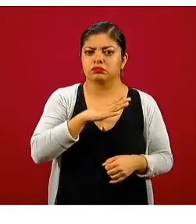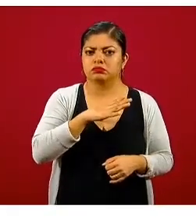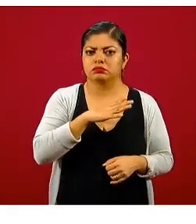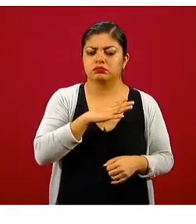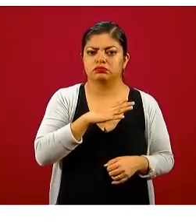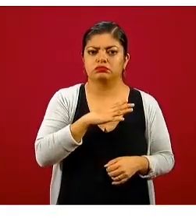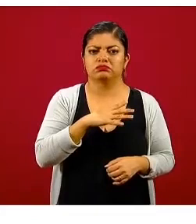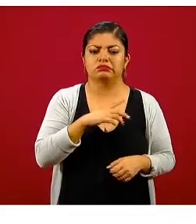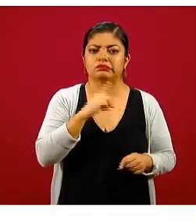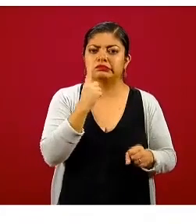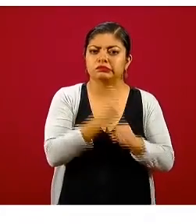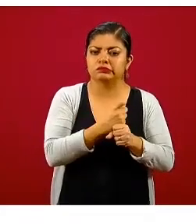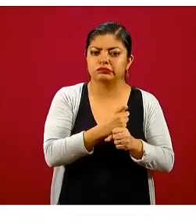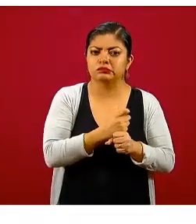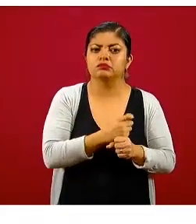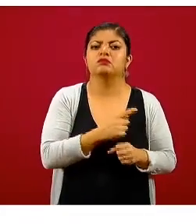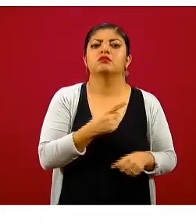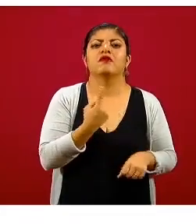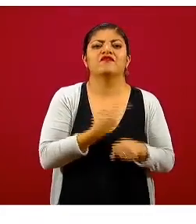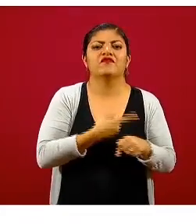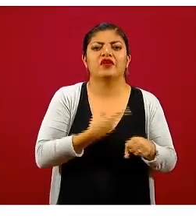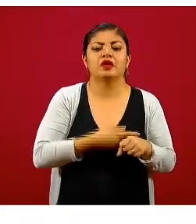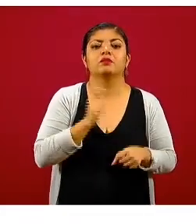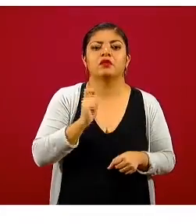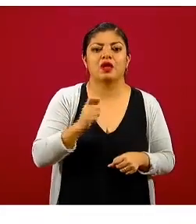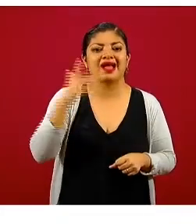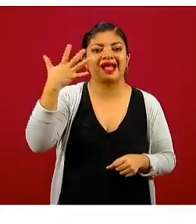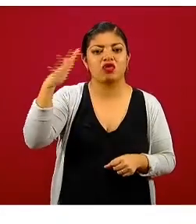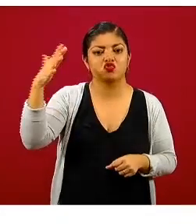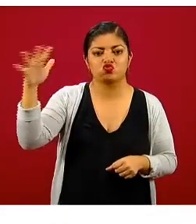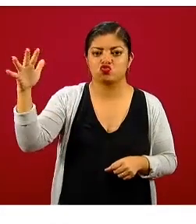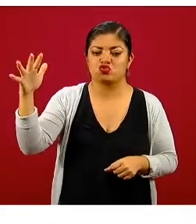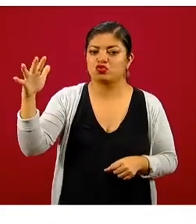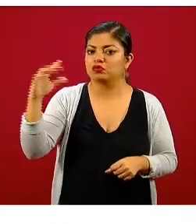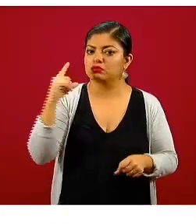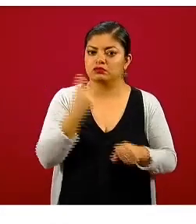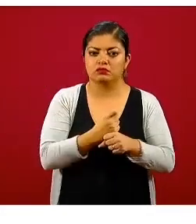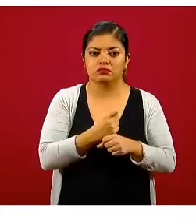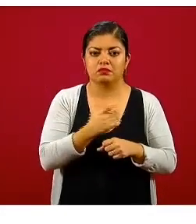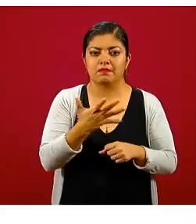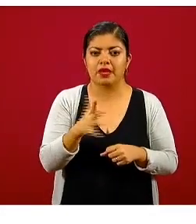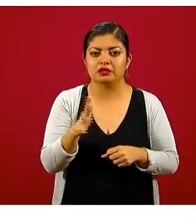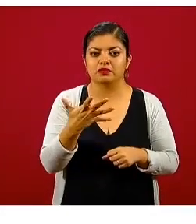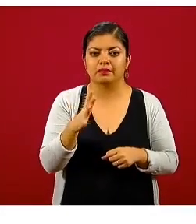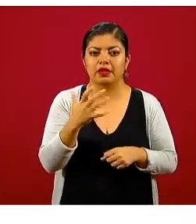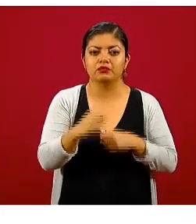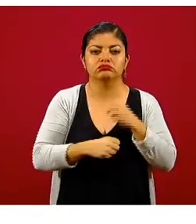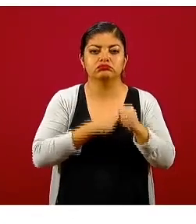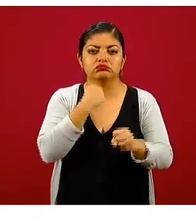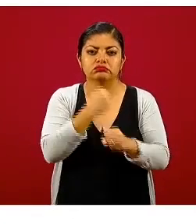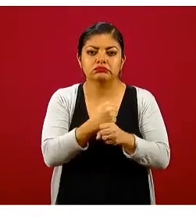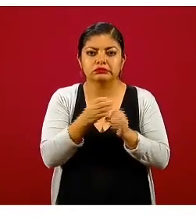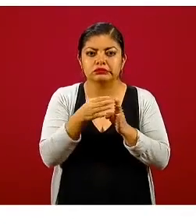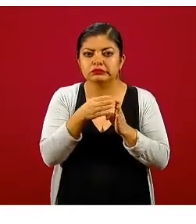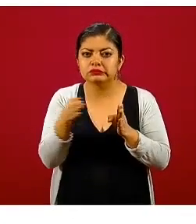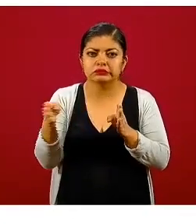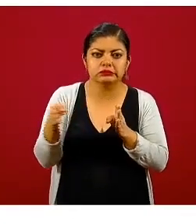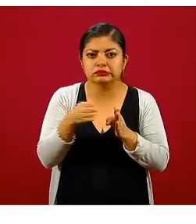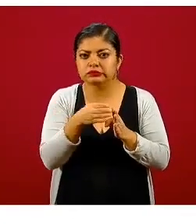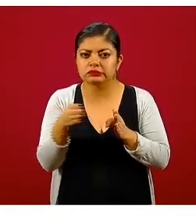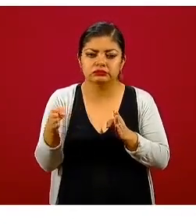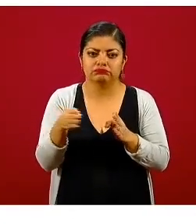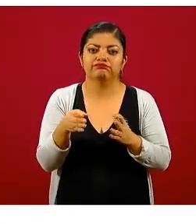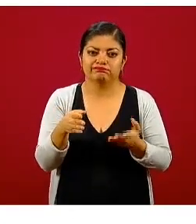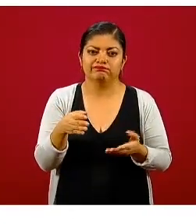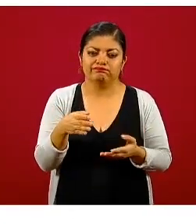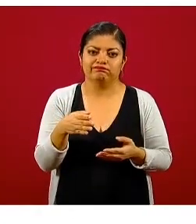han enfermado más son precisamente adultos que están en la edad o en la etapa productiva, que